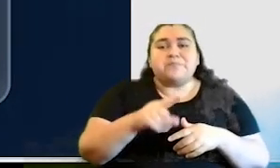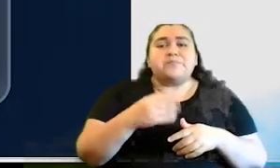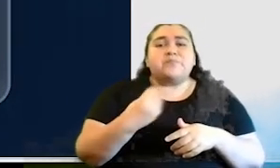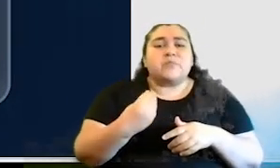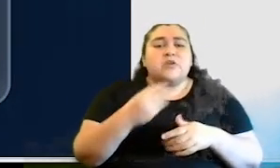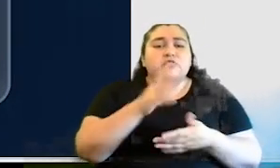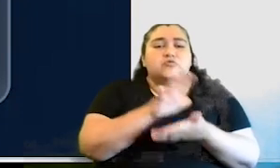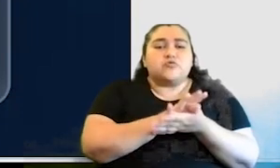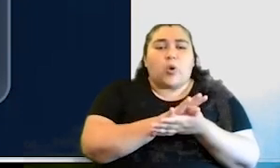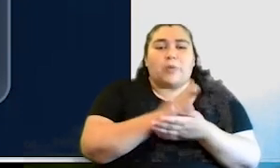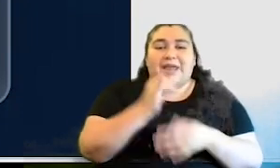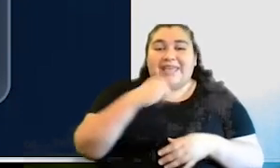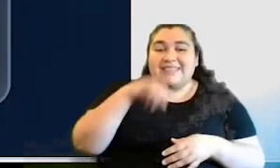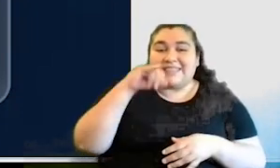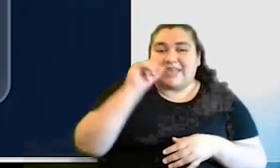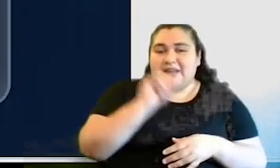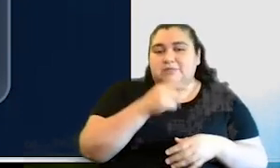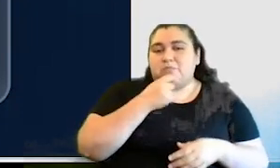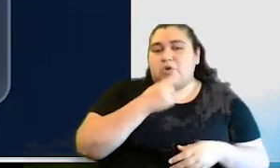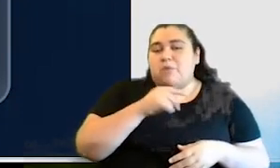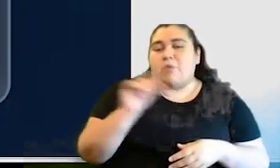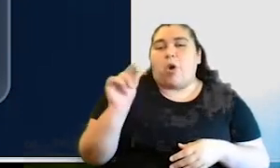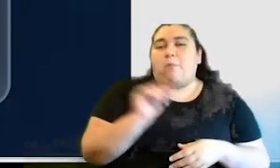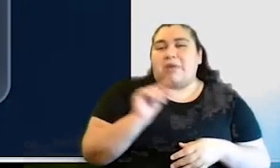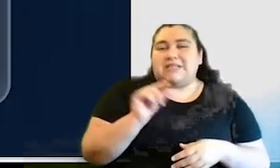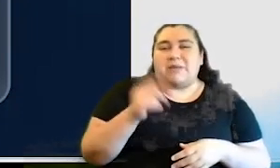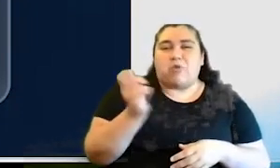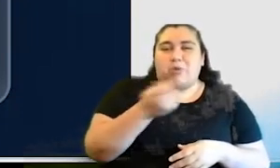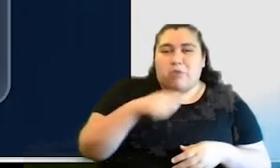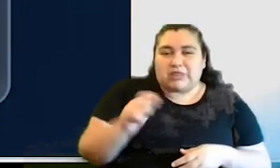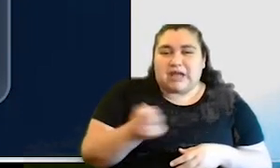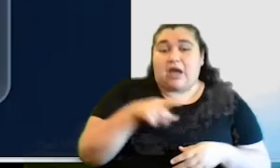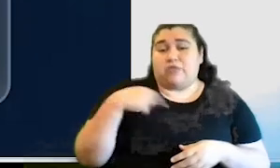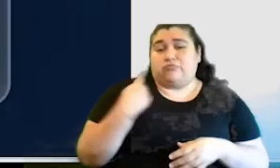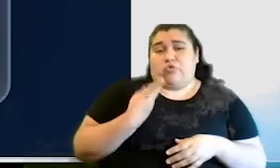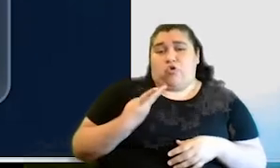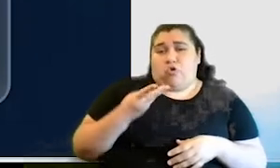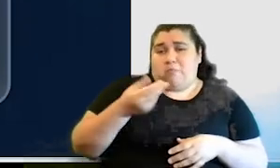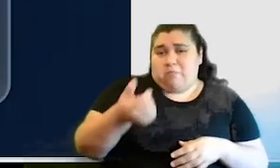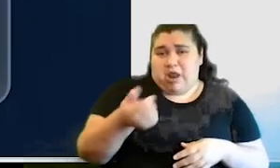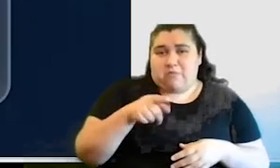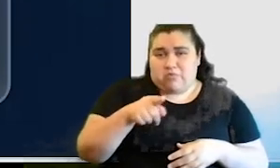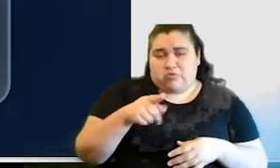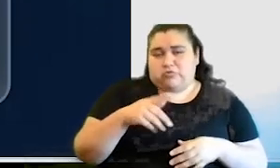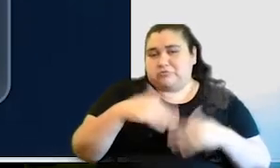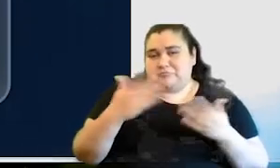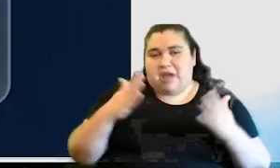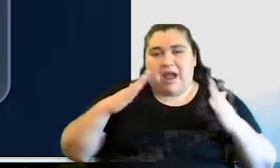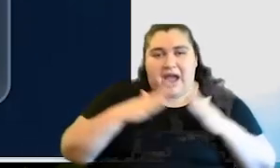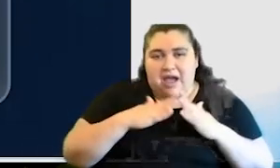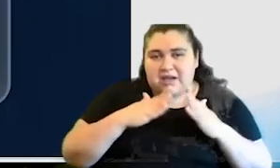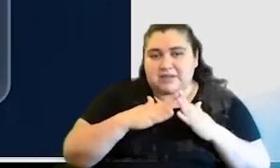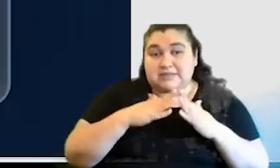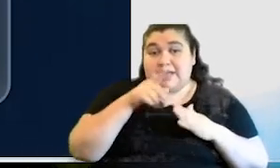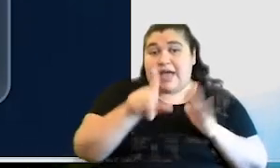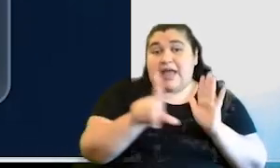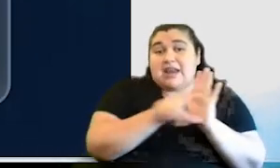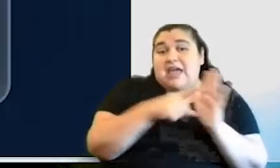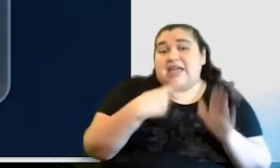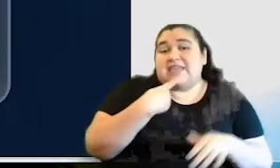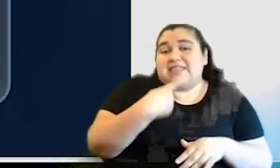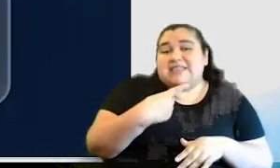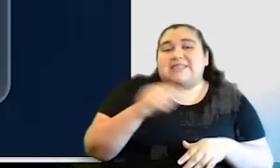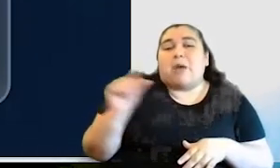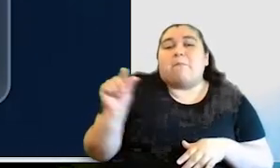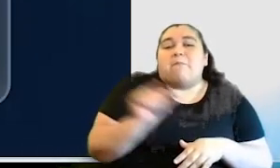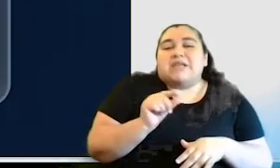el interés de un préstamo hipotecario. Cuando nosotros compramos una casa, acá la ley dice préstamo hipotecario,